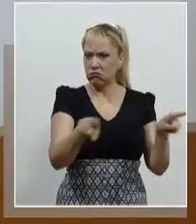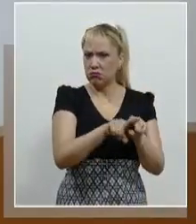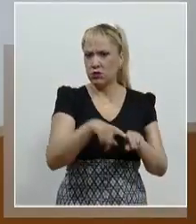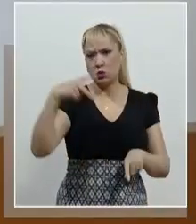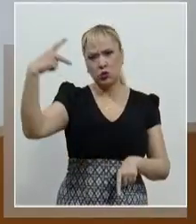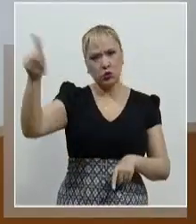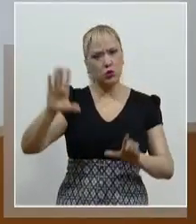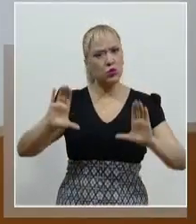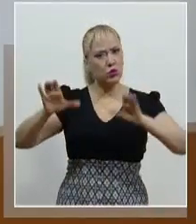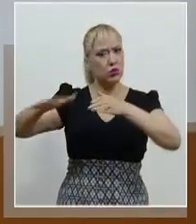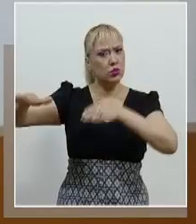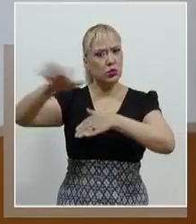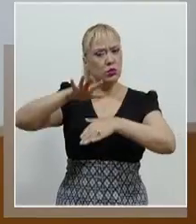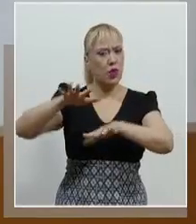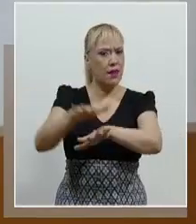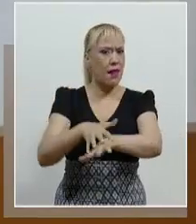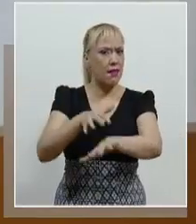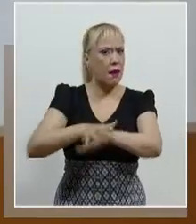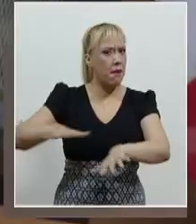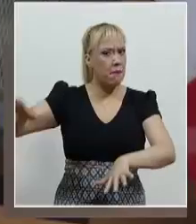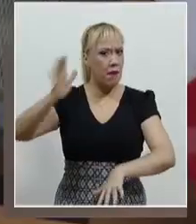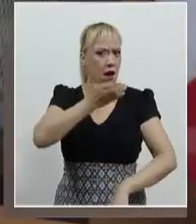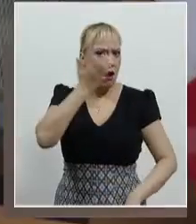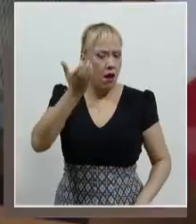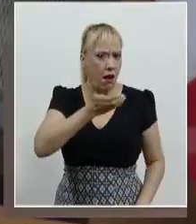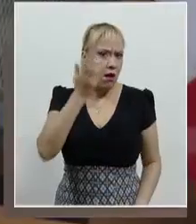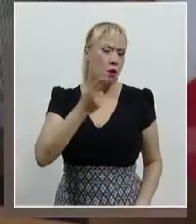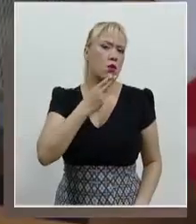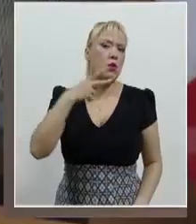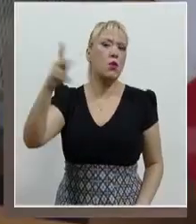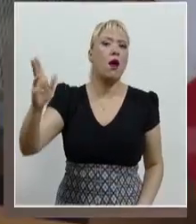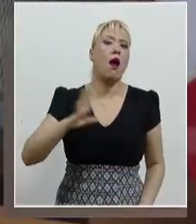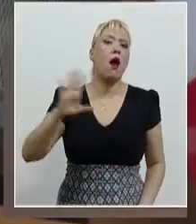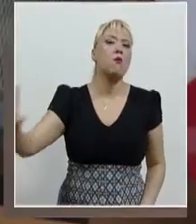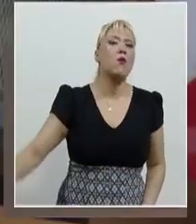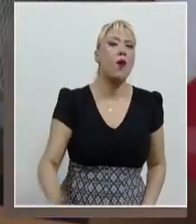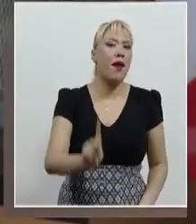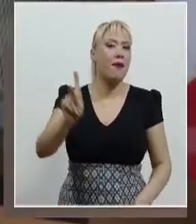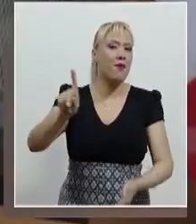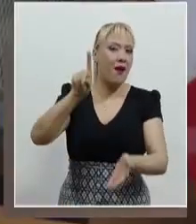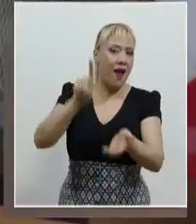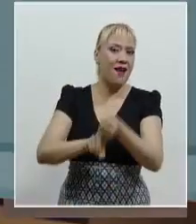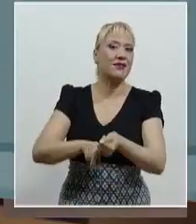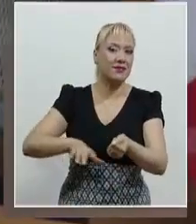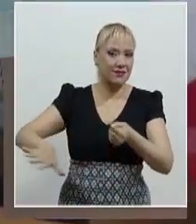comunidad, además de que se apegó a los usos y costumbres del pueblo.